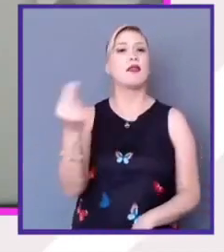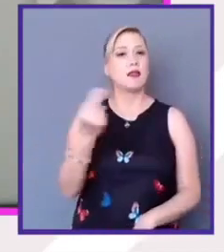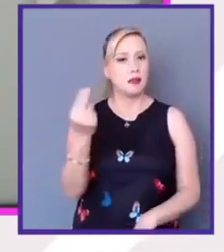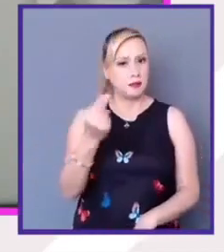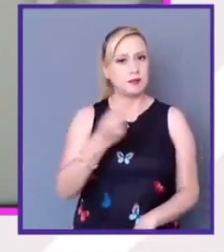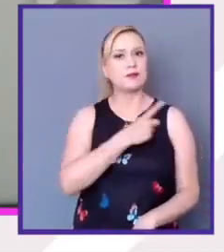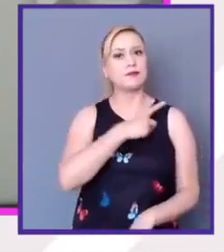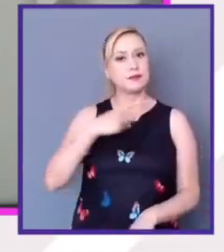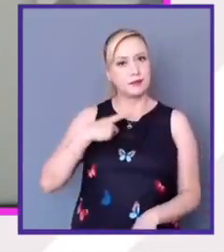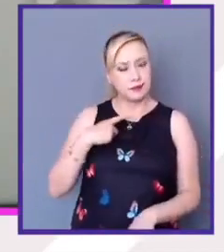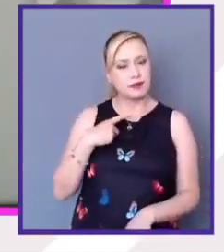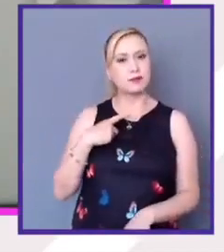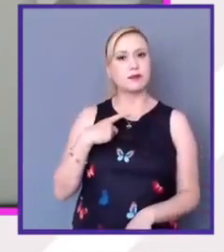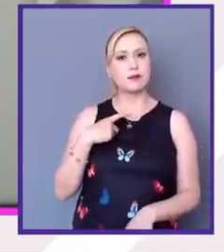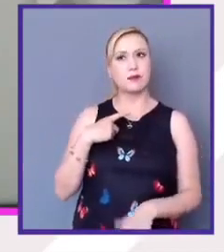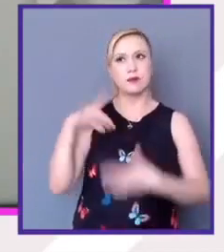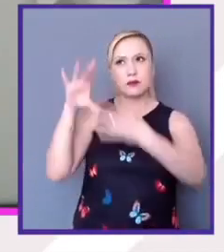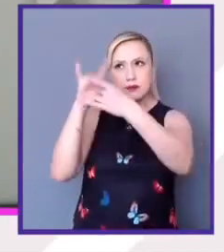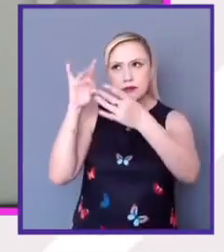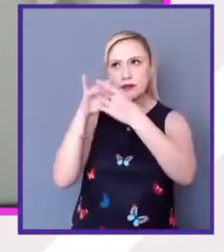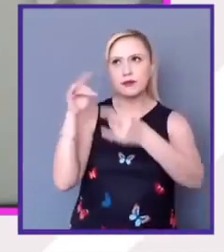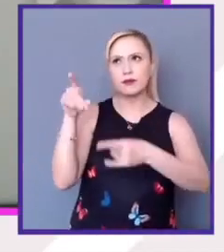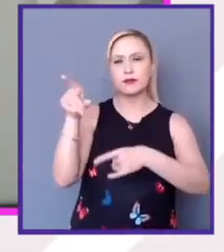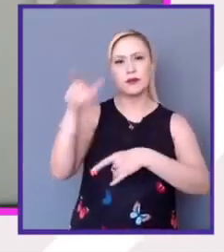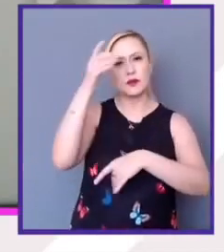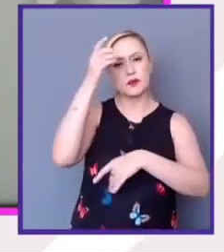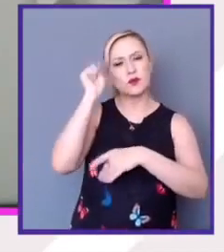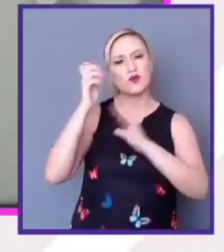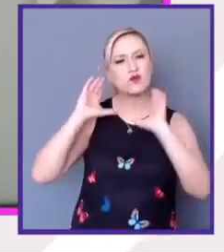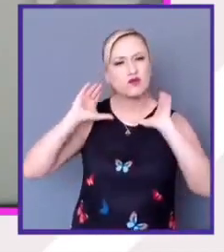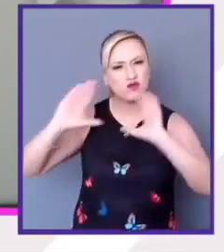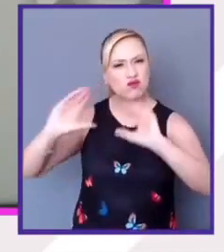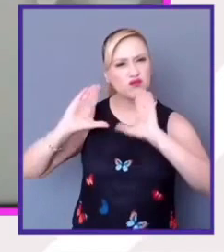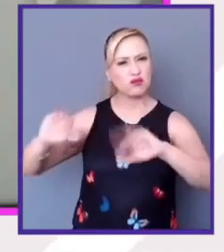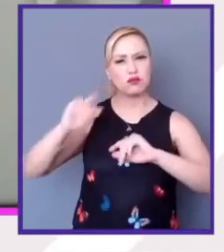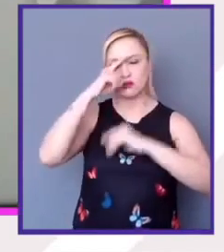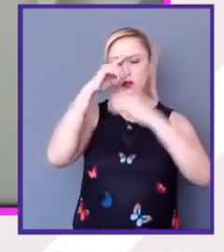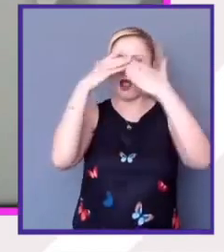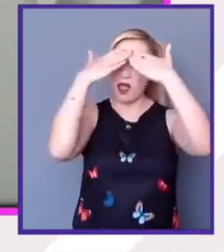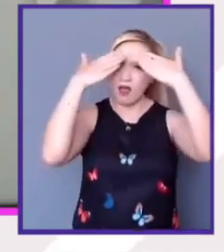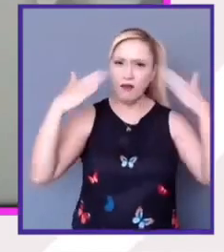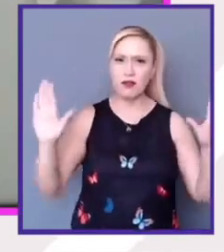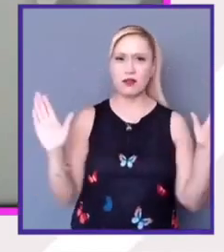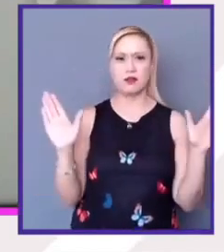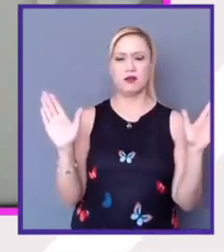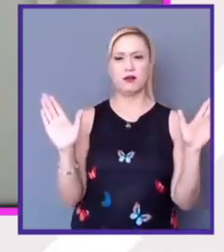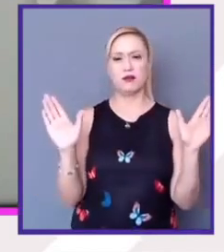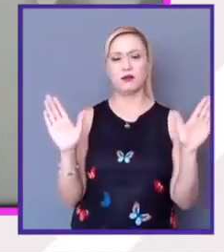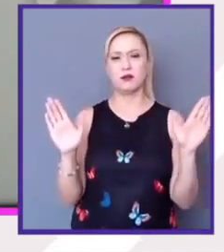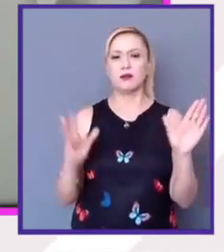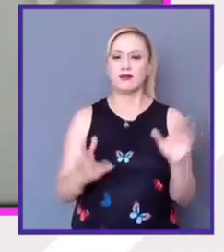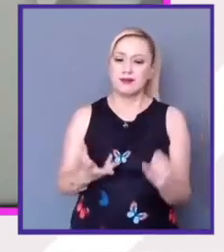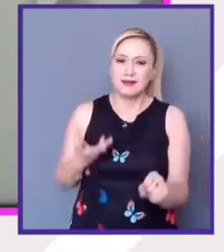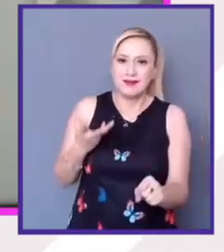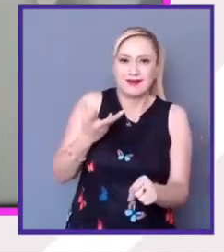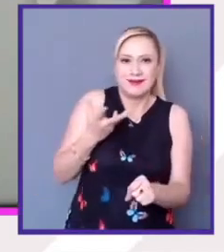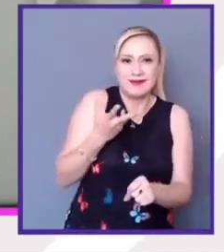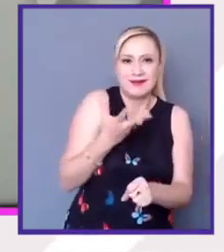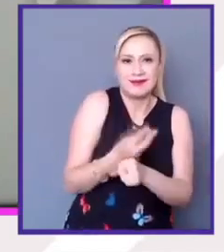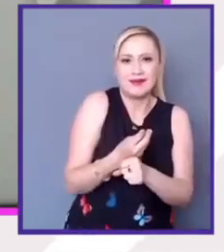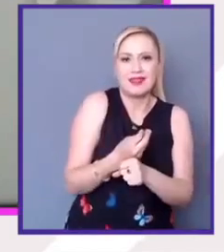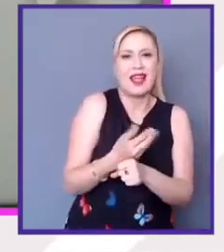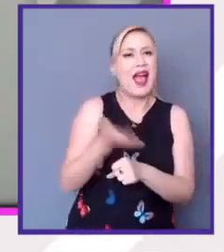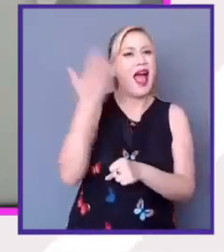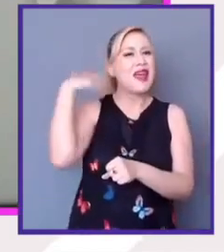las causas, diagnósticos, y a partir de ahí, como tú dices, tratar de construir, creo que es la palabra que utilizaste, de